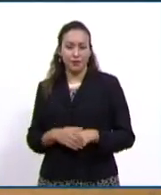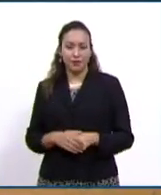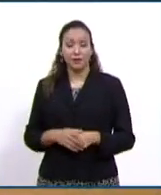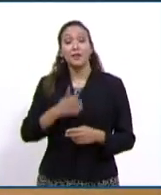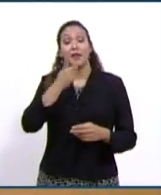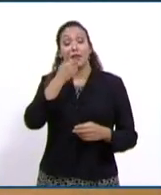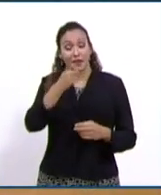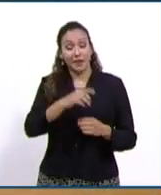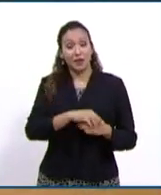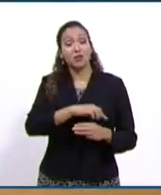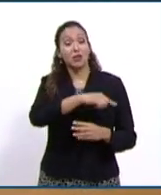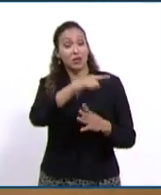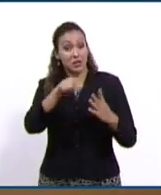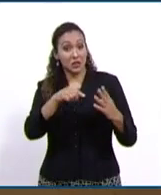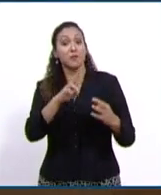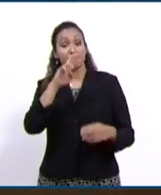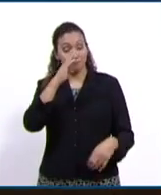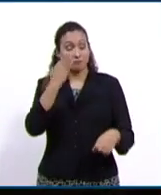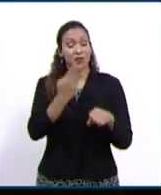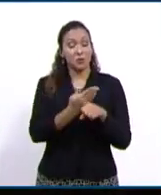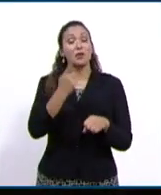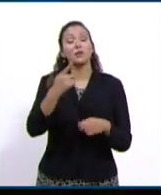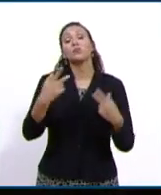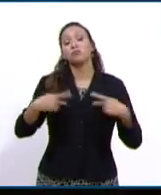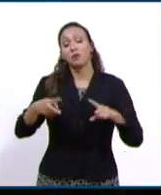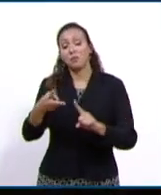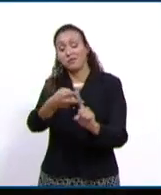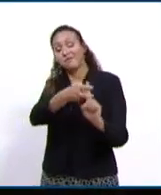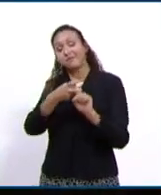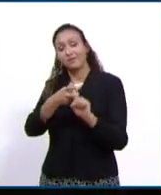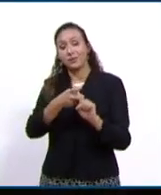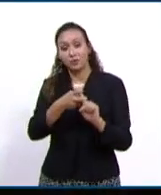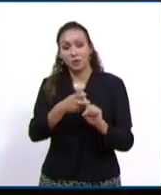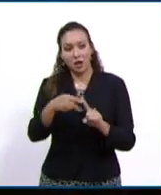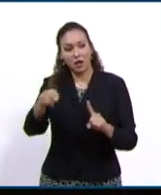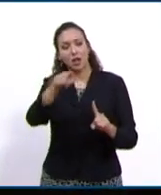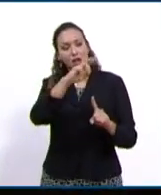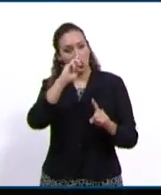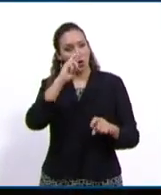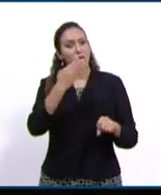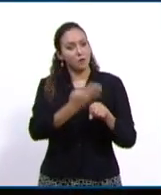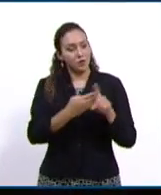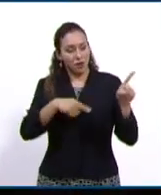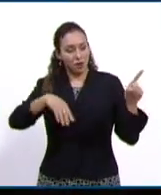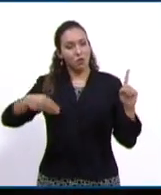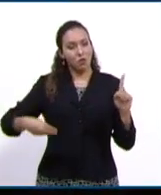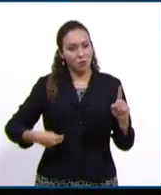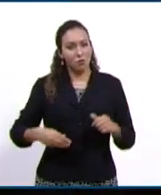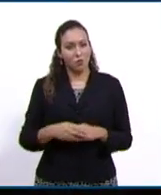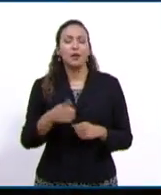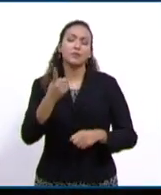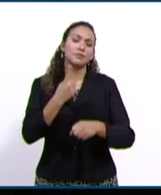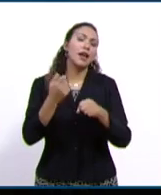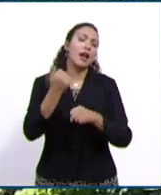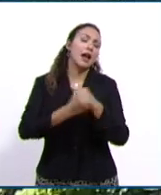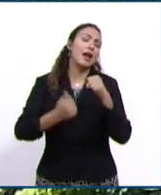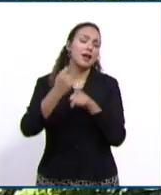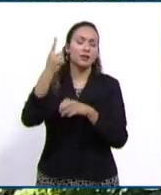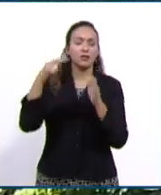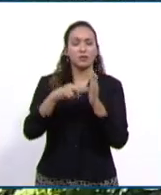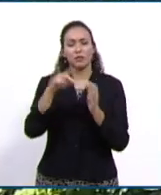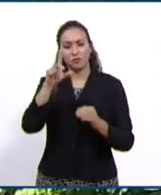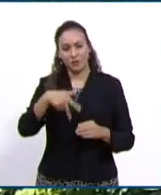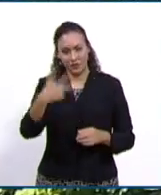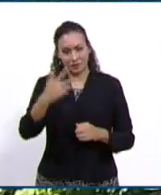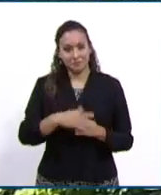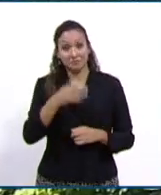eran penalmente responsables del delito de desaparición forzada de una persona en Nuevo León en 2013. La sala estableció que